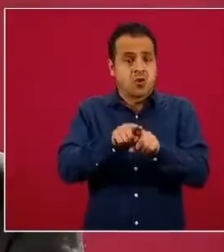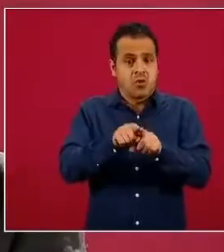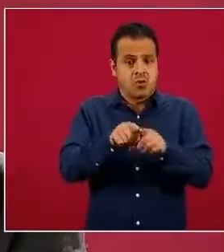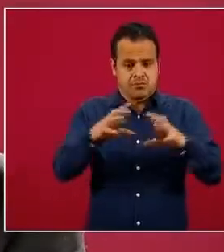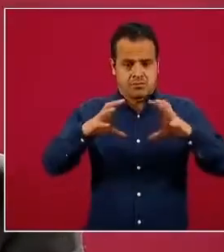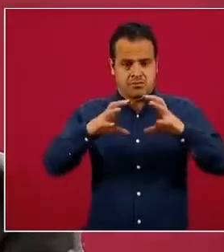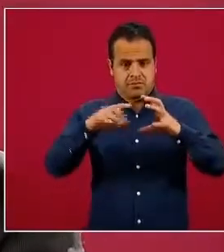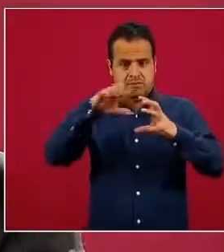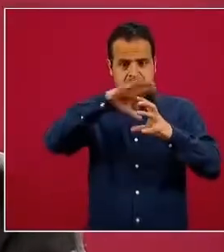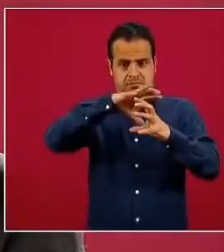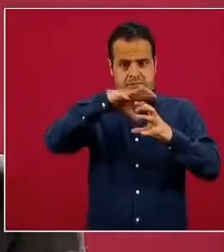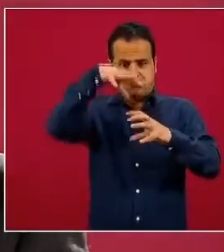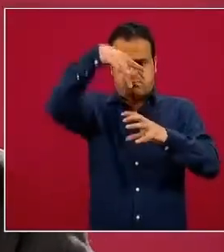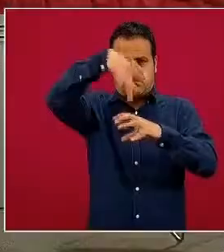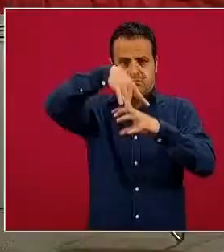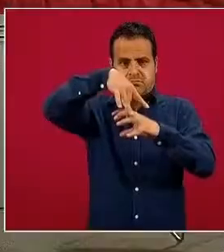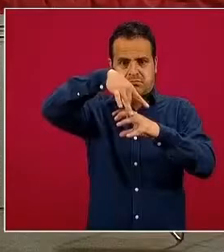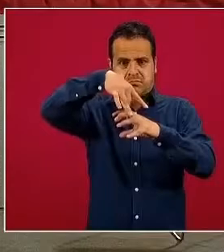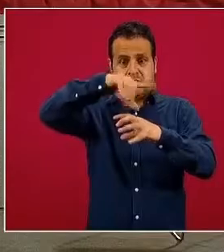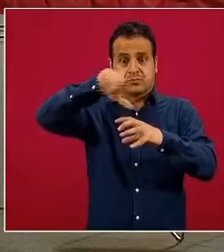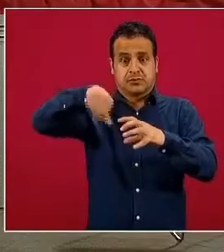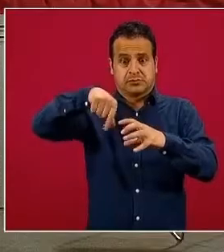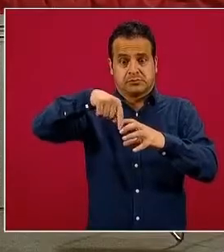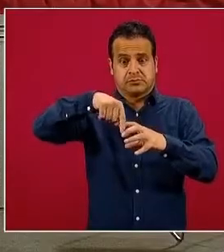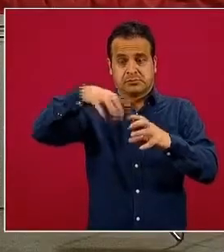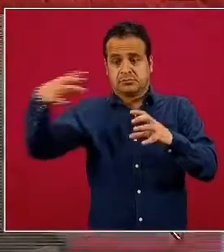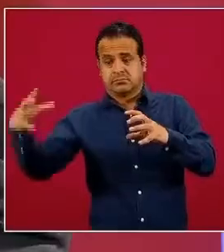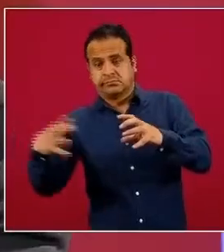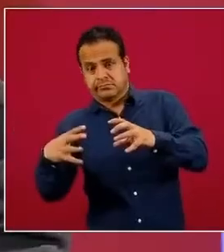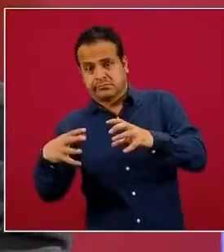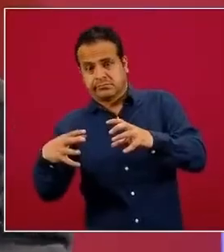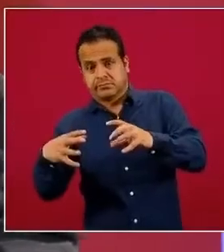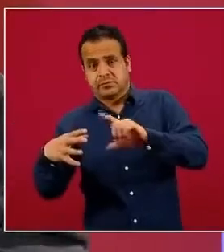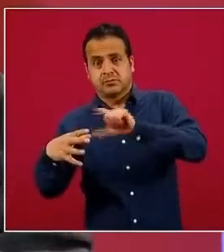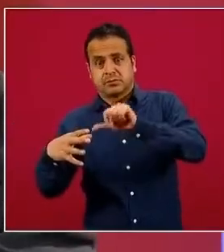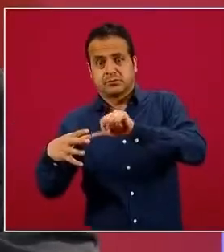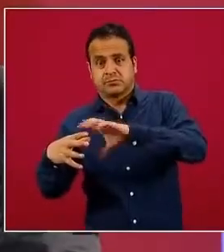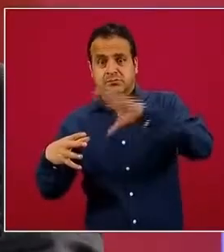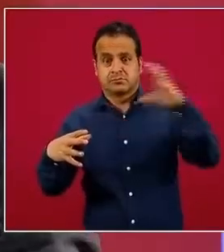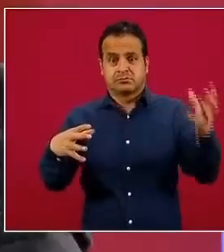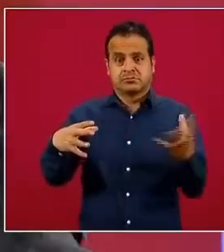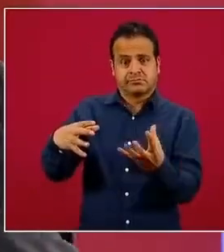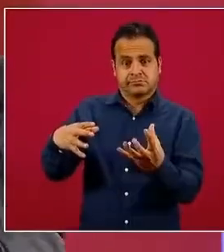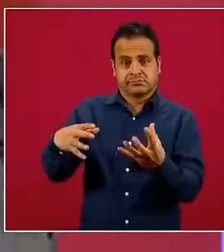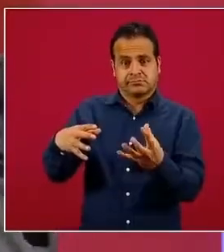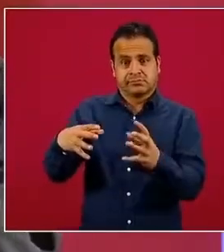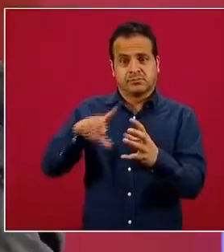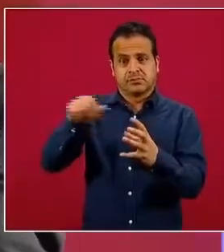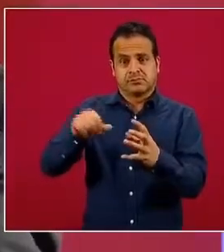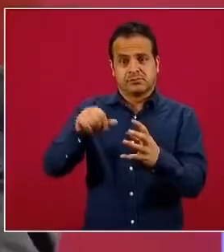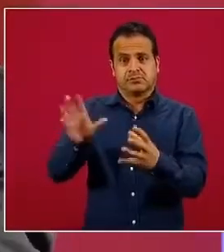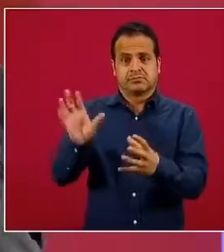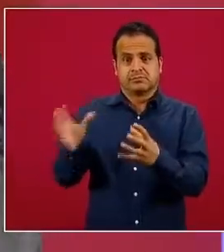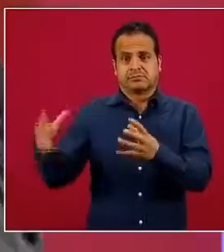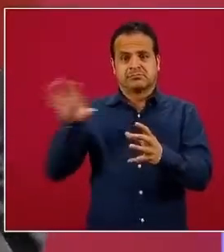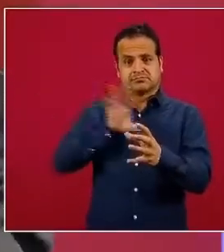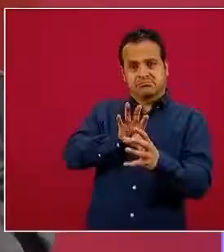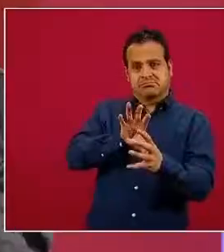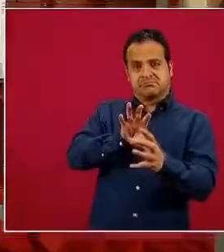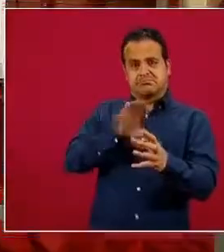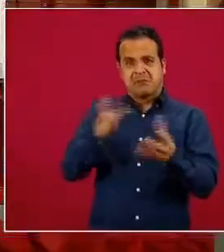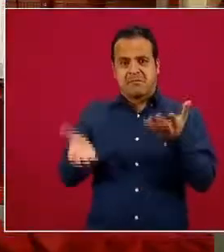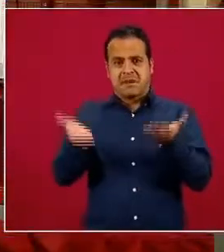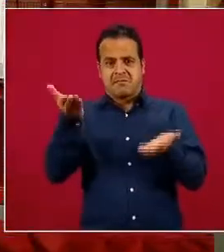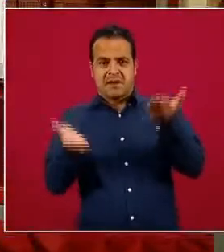y muy probablemente en el periodo de frío, otoño-invierno, empezará a tener